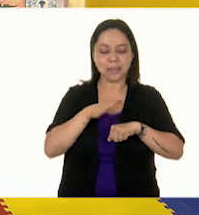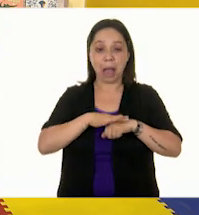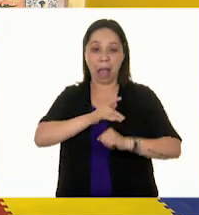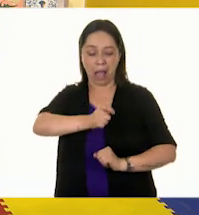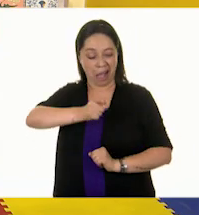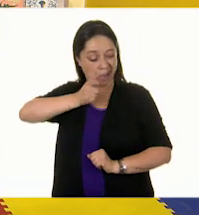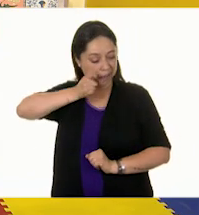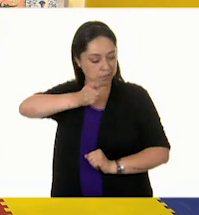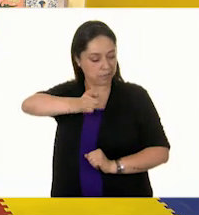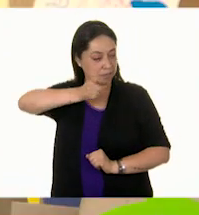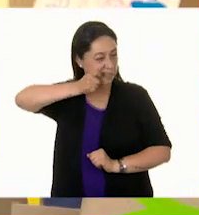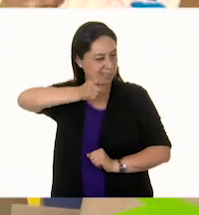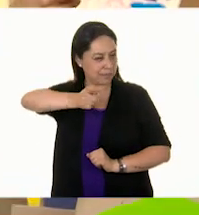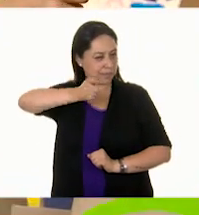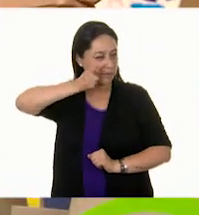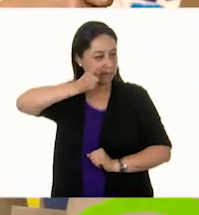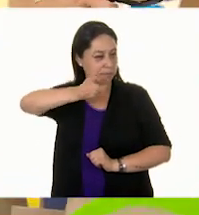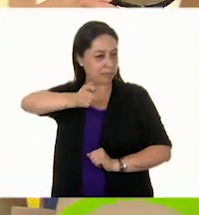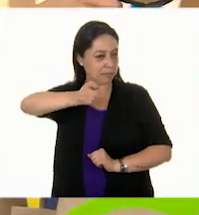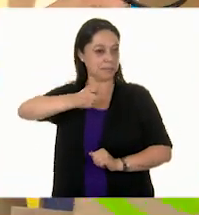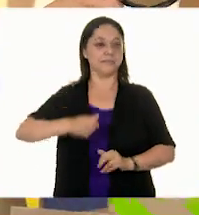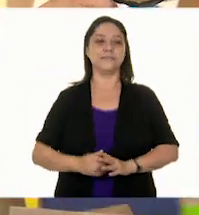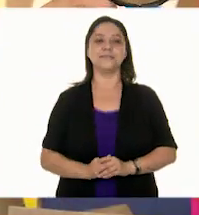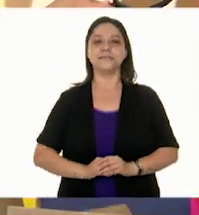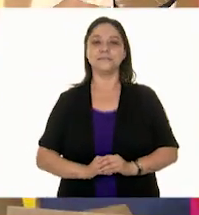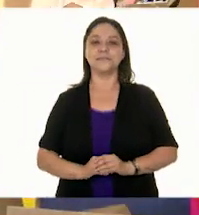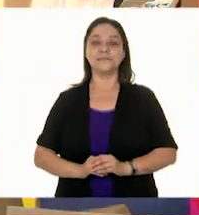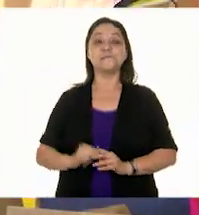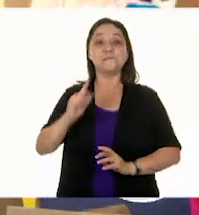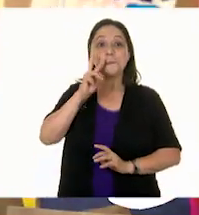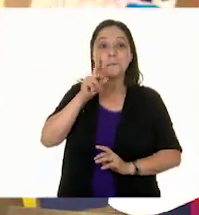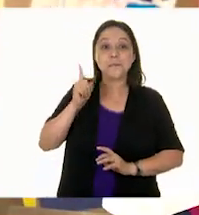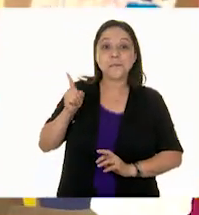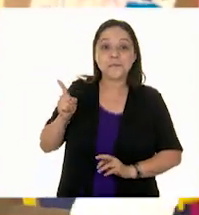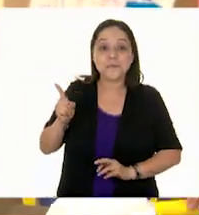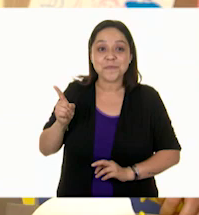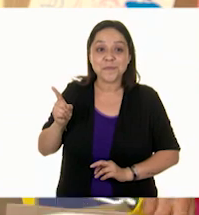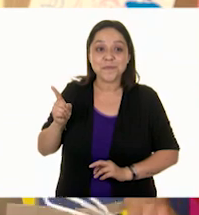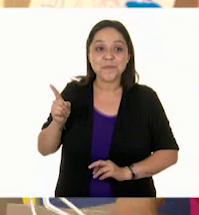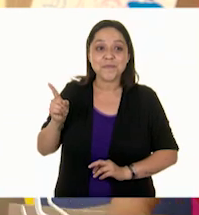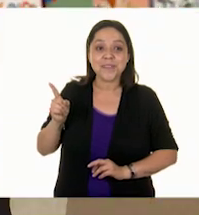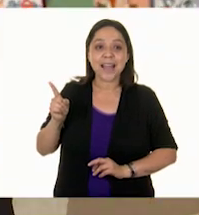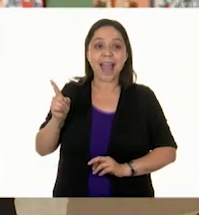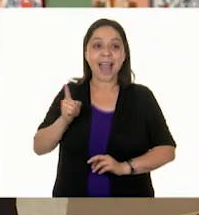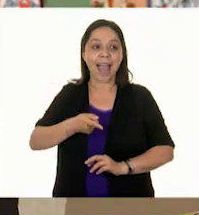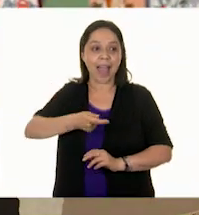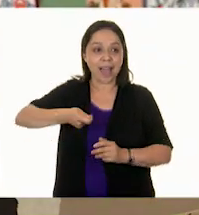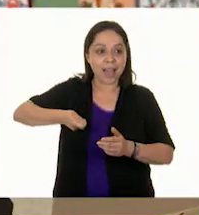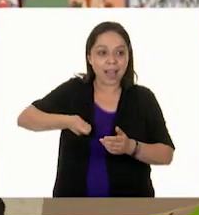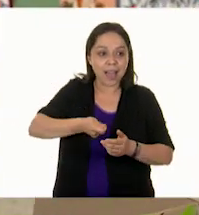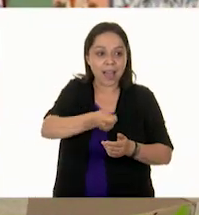lupas. Toma. ¡Mira! ¡Una pala!